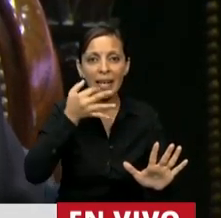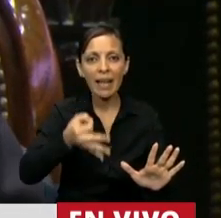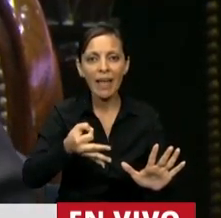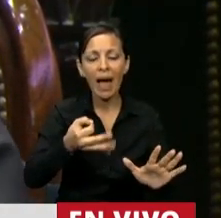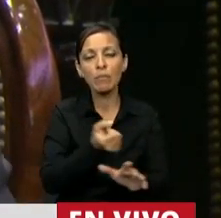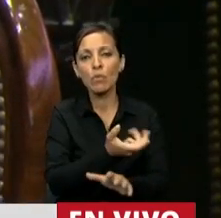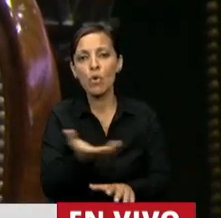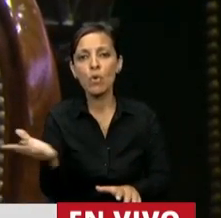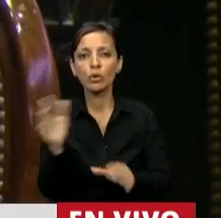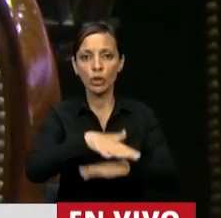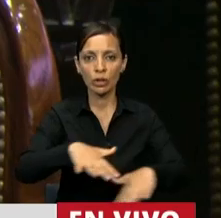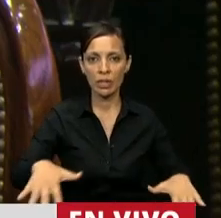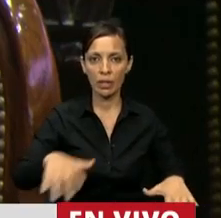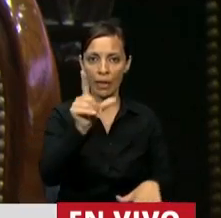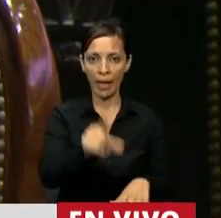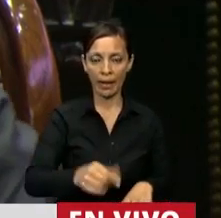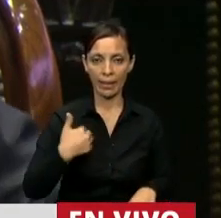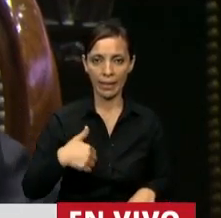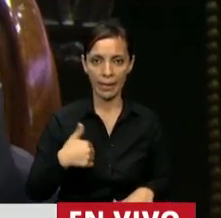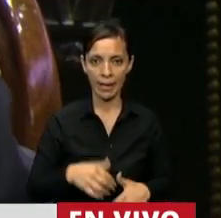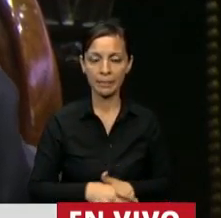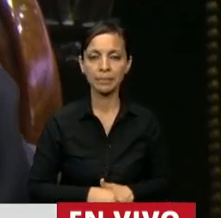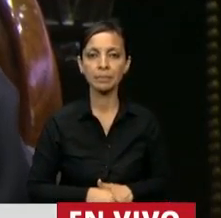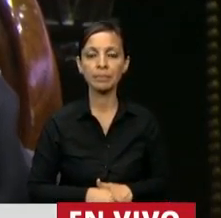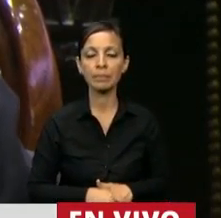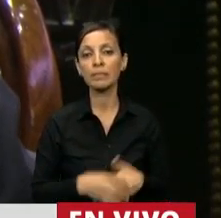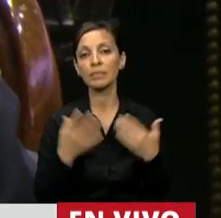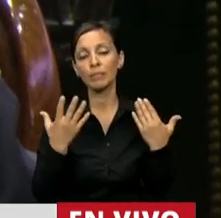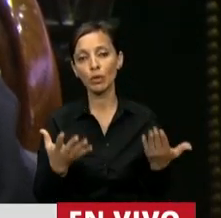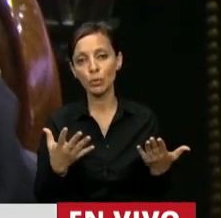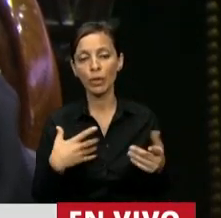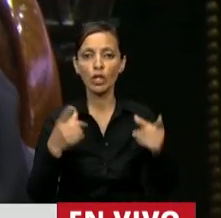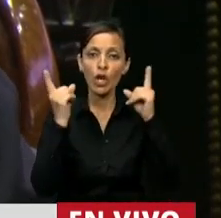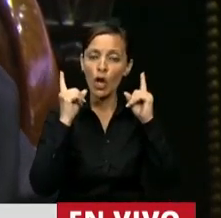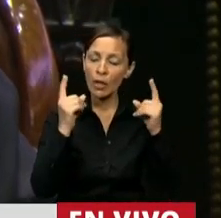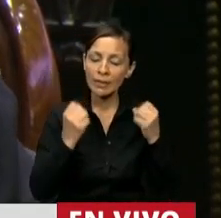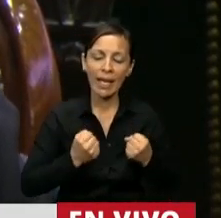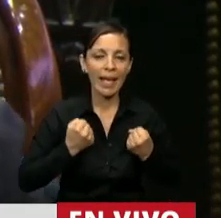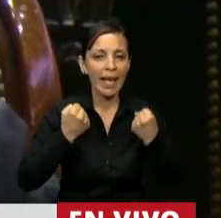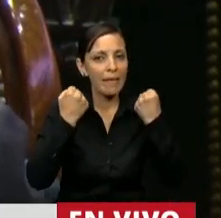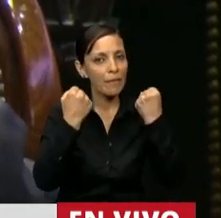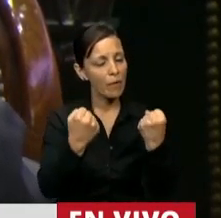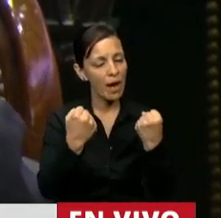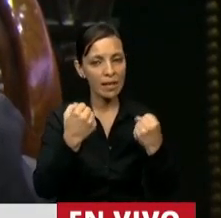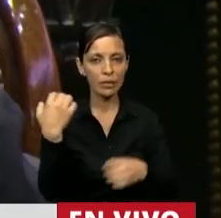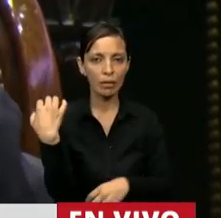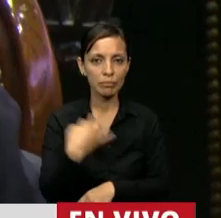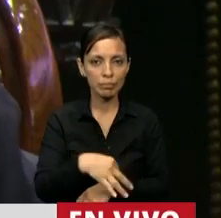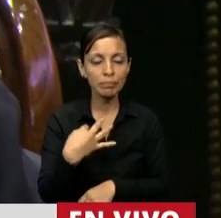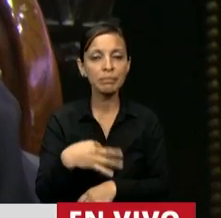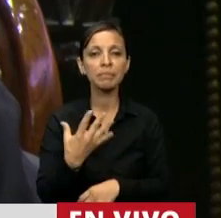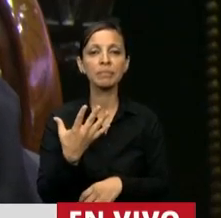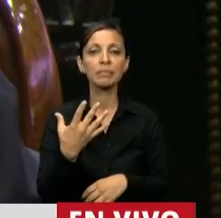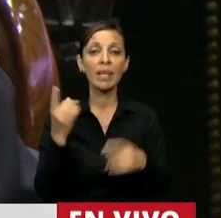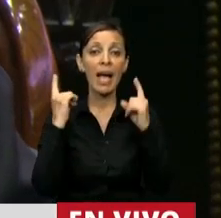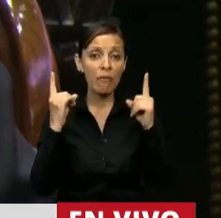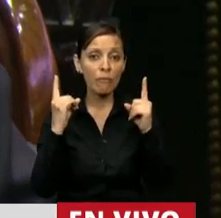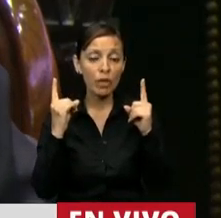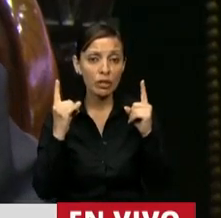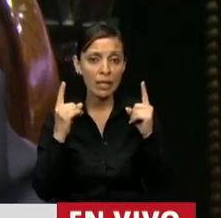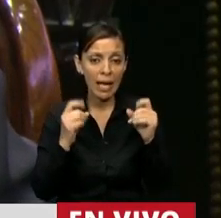de muchísimos niños en Argentina. Y obviamente que los docentes están haciendo un esfuerzo fenomenal, muchos